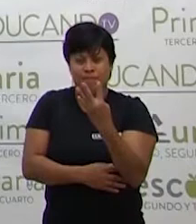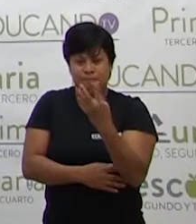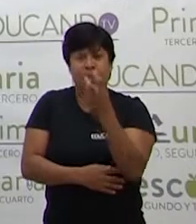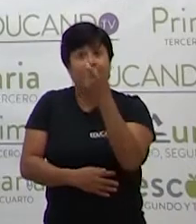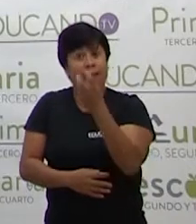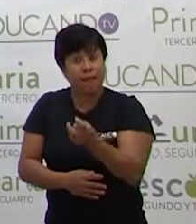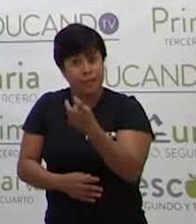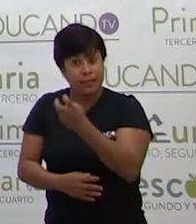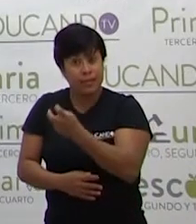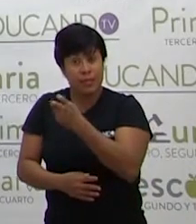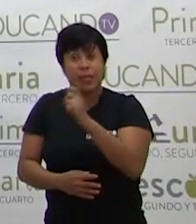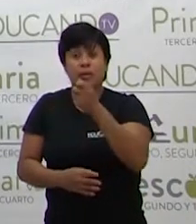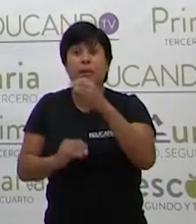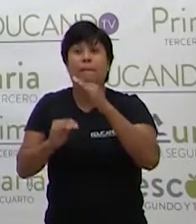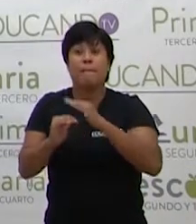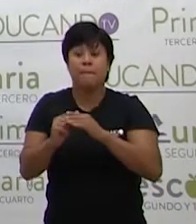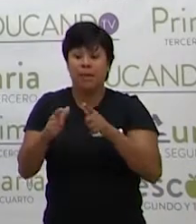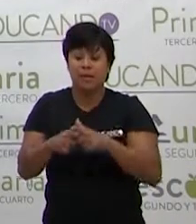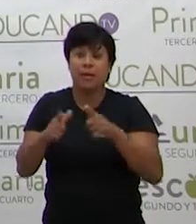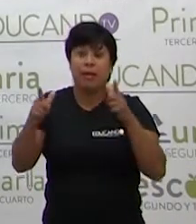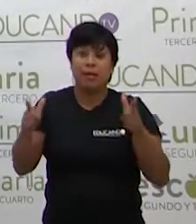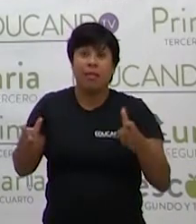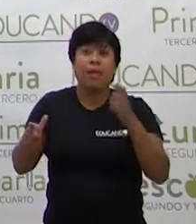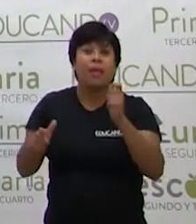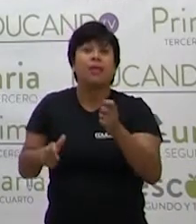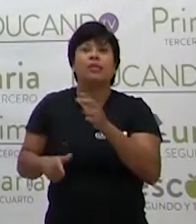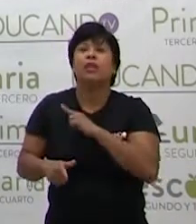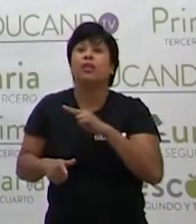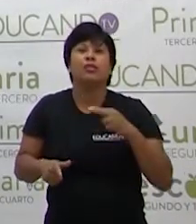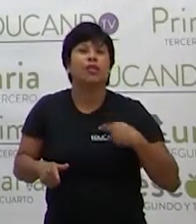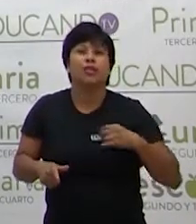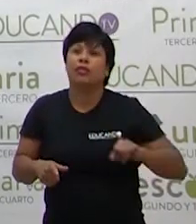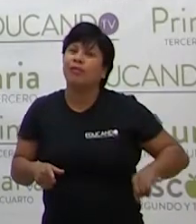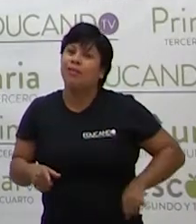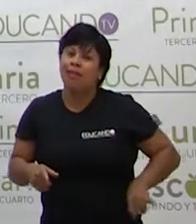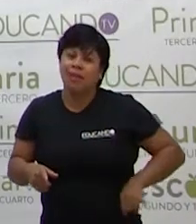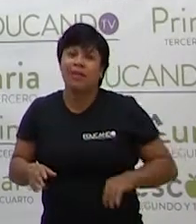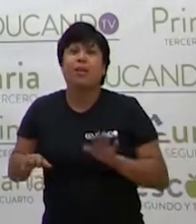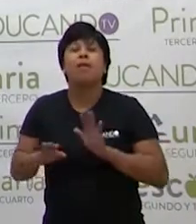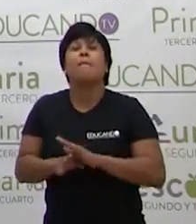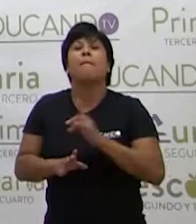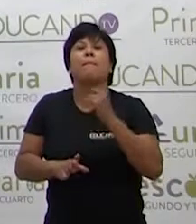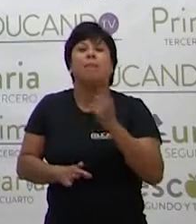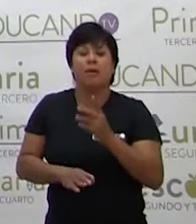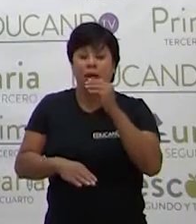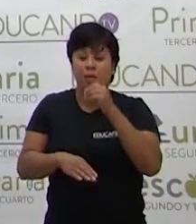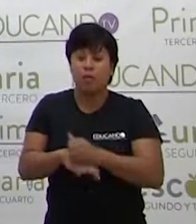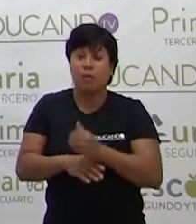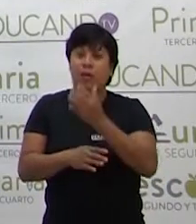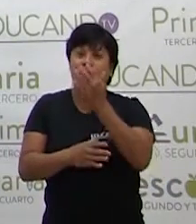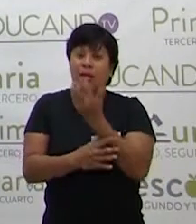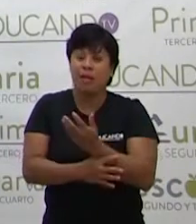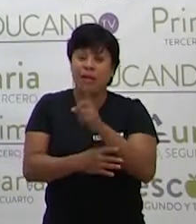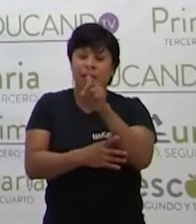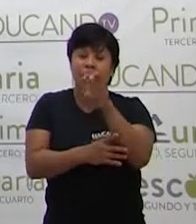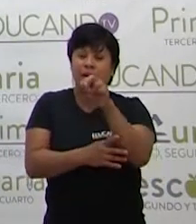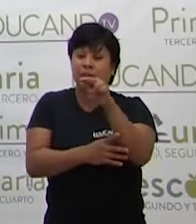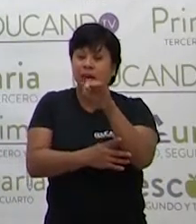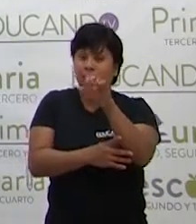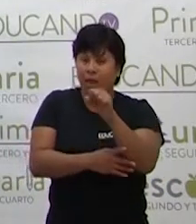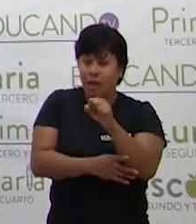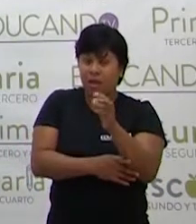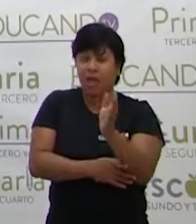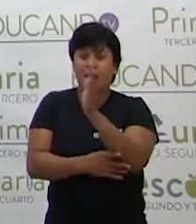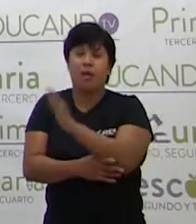aunque este sea más grande que este, eso ya no nos va a interesar. ¿Por qué? Porque aquí está en las decenas y aquí está